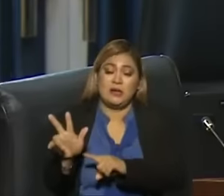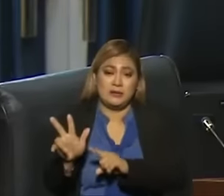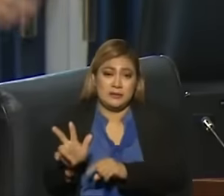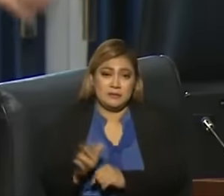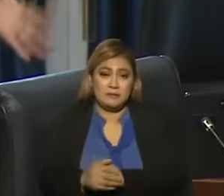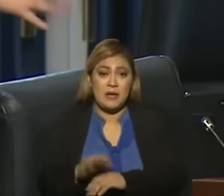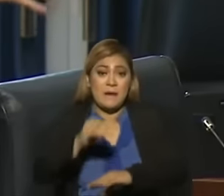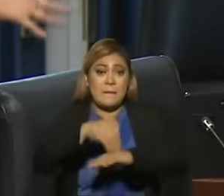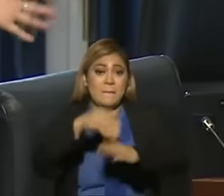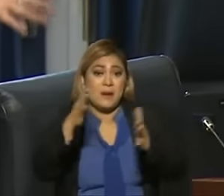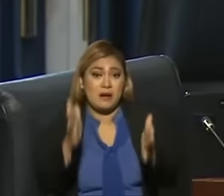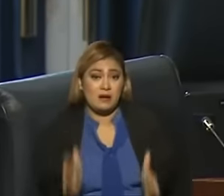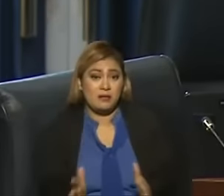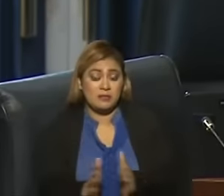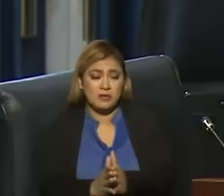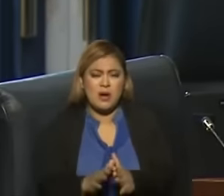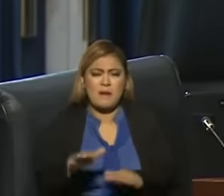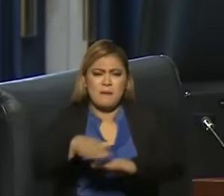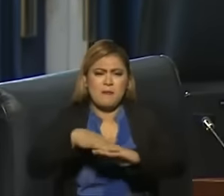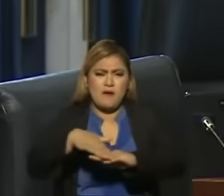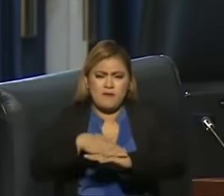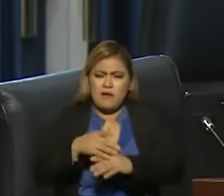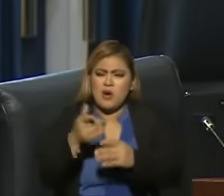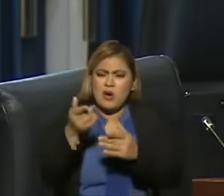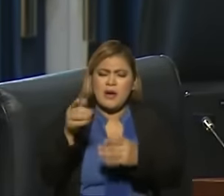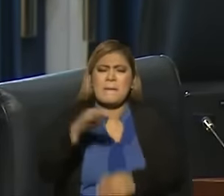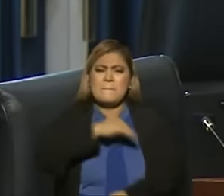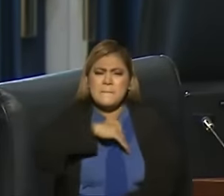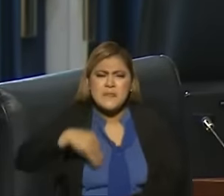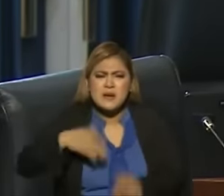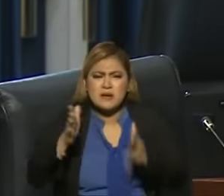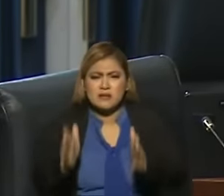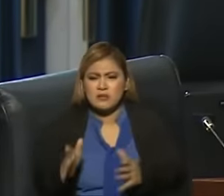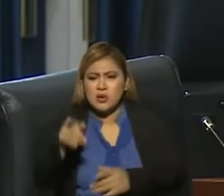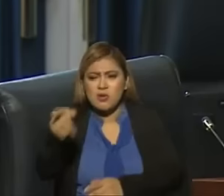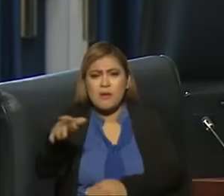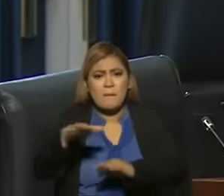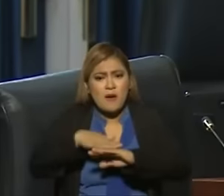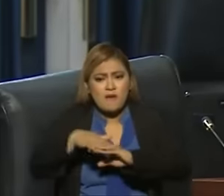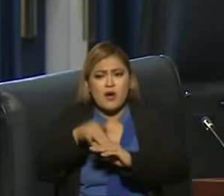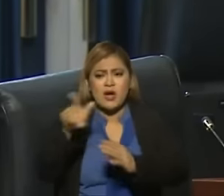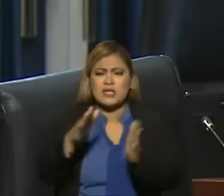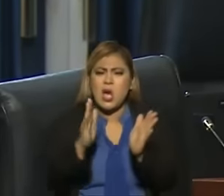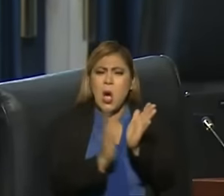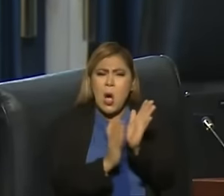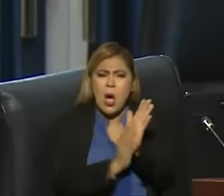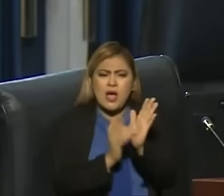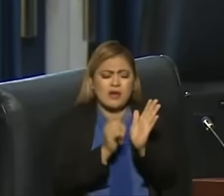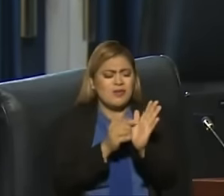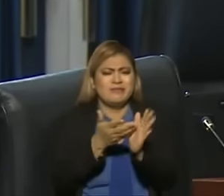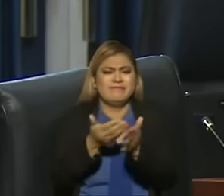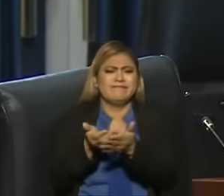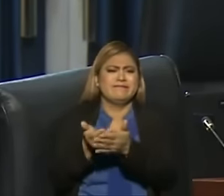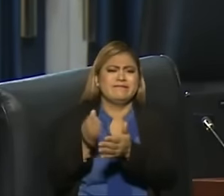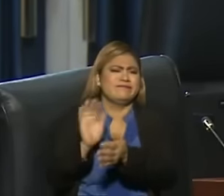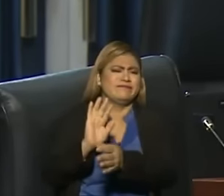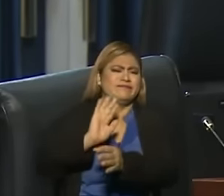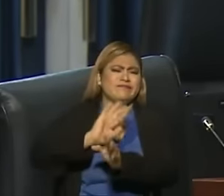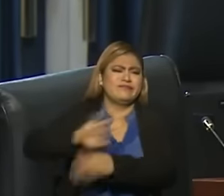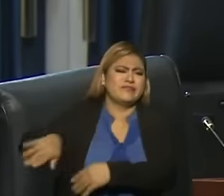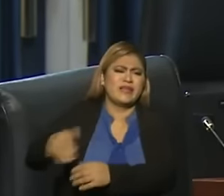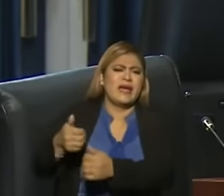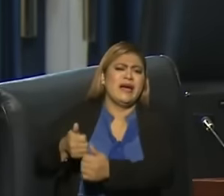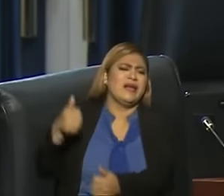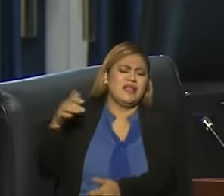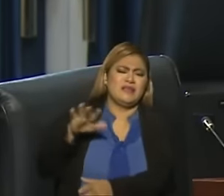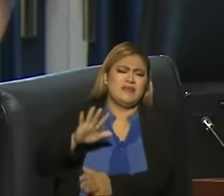Ministro, todavía podemos echar este contrato para atrás. Todavía le podemos decir a la nación panameña que estamos defendiendo los intereses